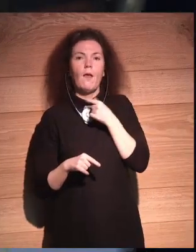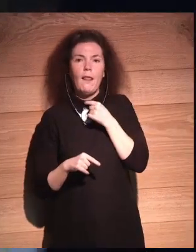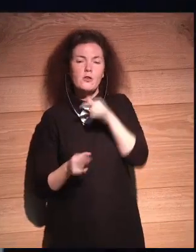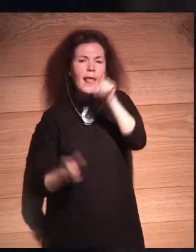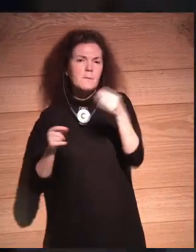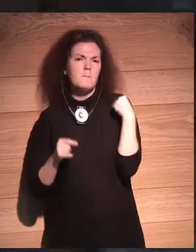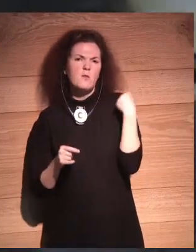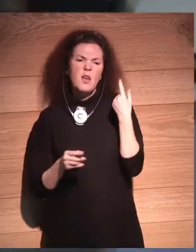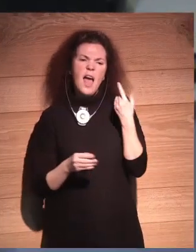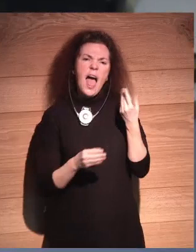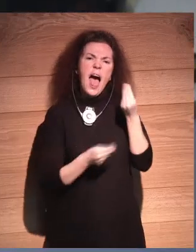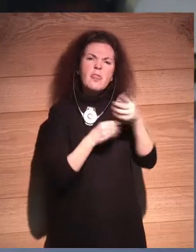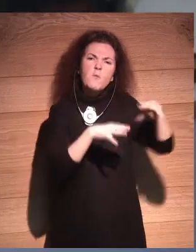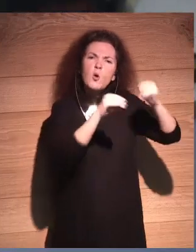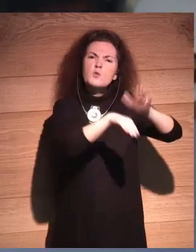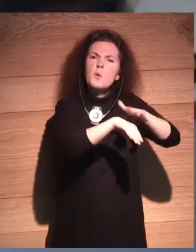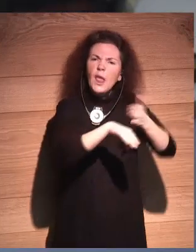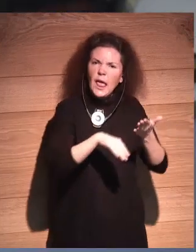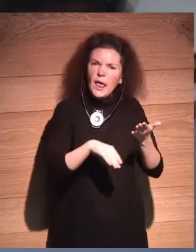me preguntaba que por qué lo hacíamos en Burgos,